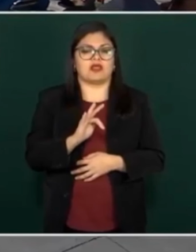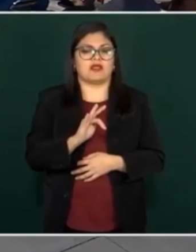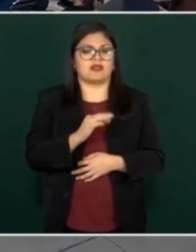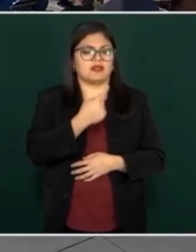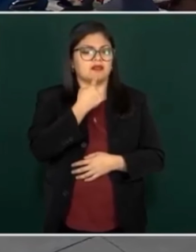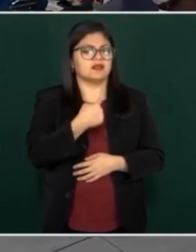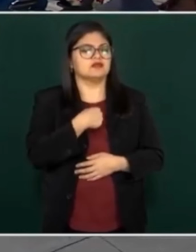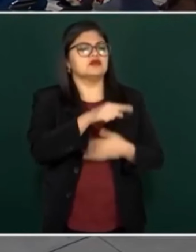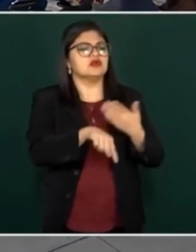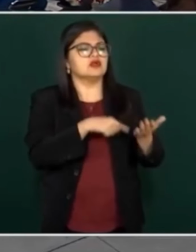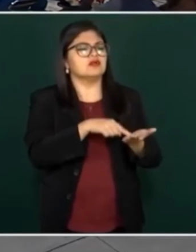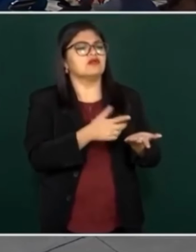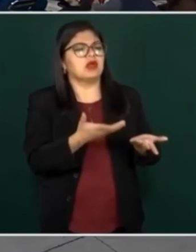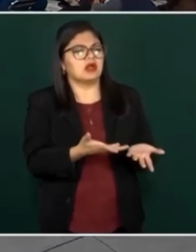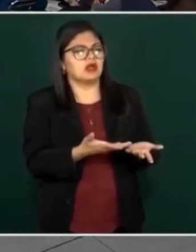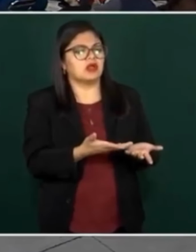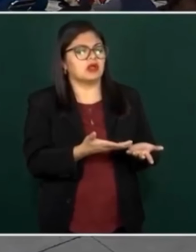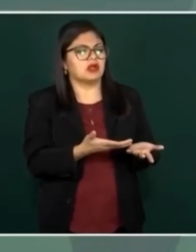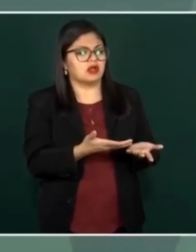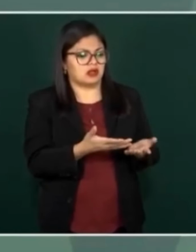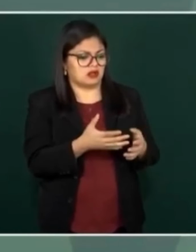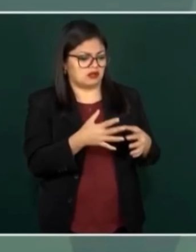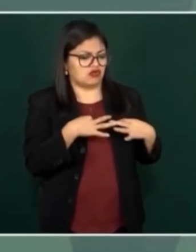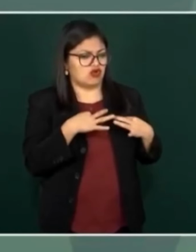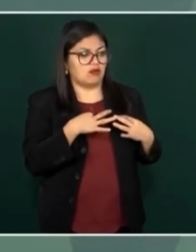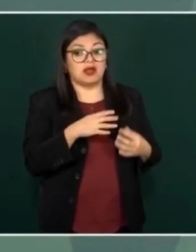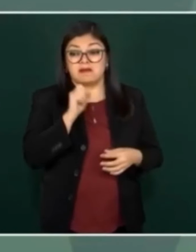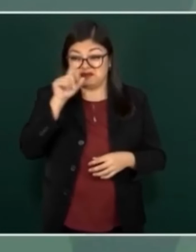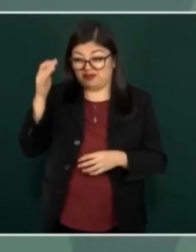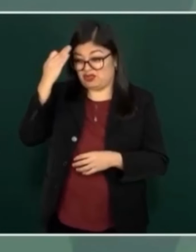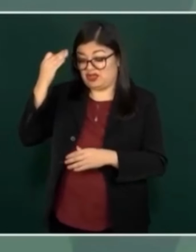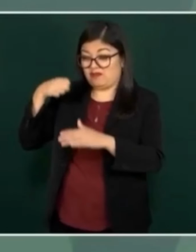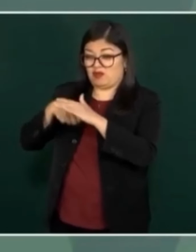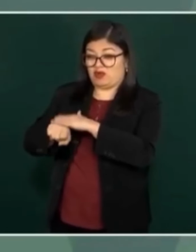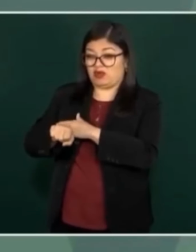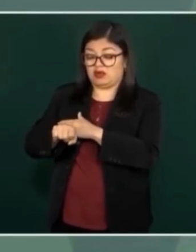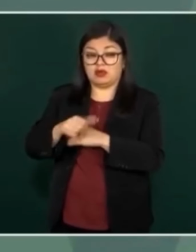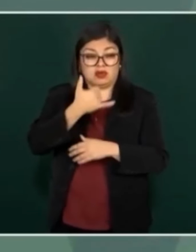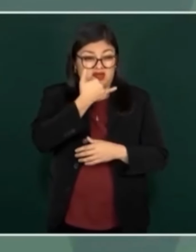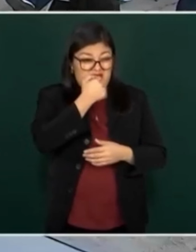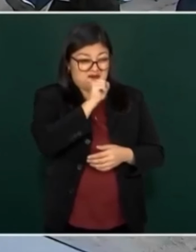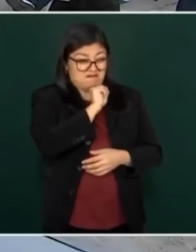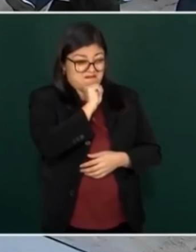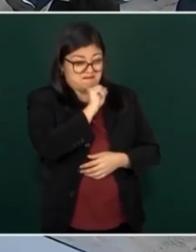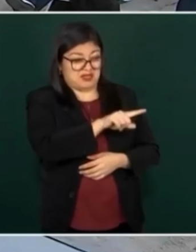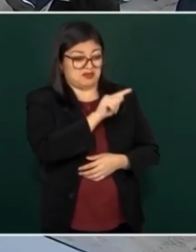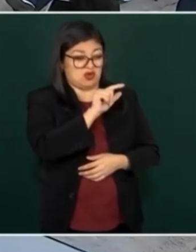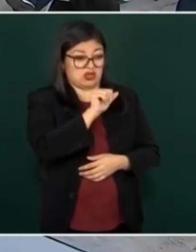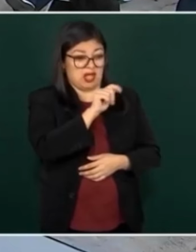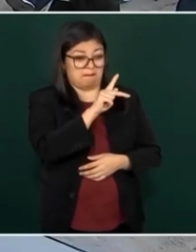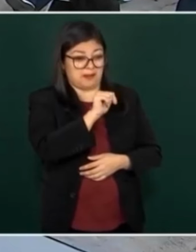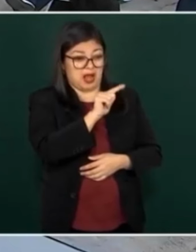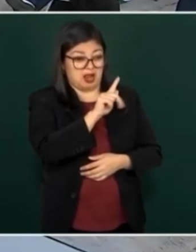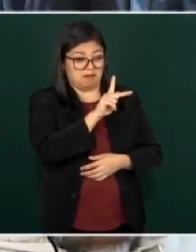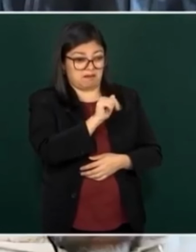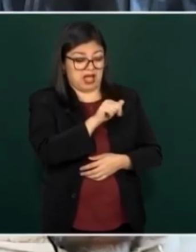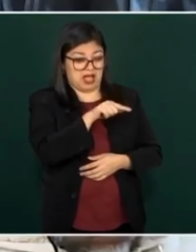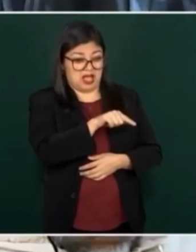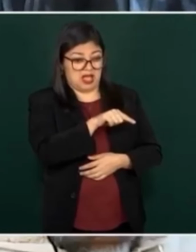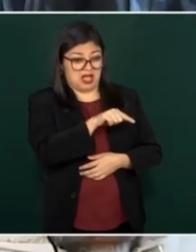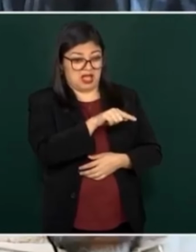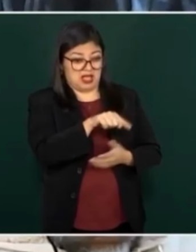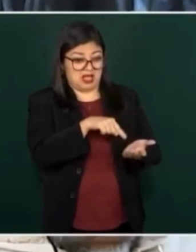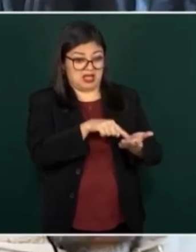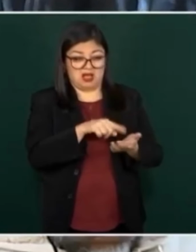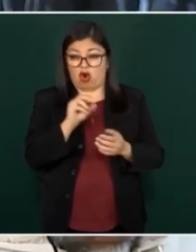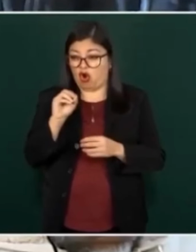encontraron esas prendas? Ahí donde fue secuestrado. Ahí, ¿En Tapalpa, donde fue secuestrado o donde fue hallado el vehículo que no, fue en Tapalpa, el municipio?